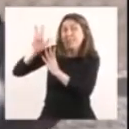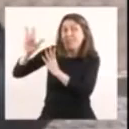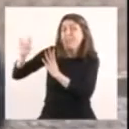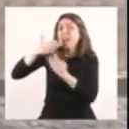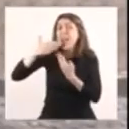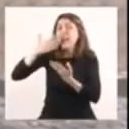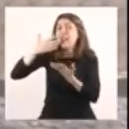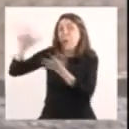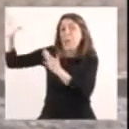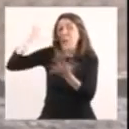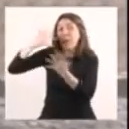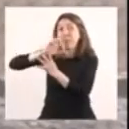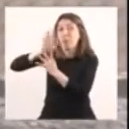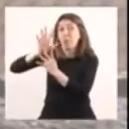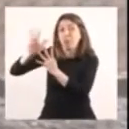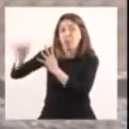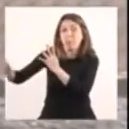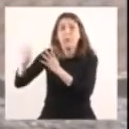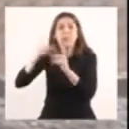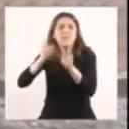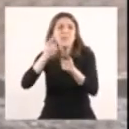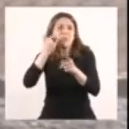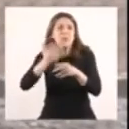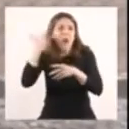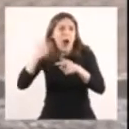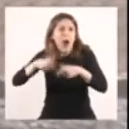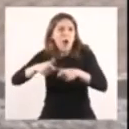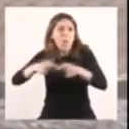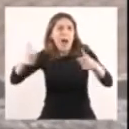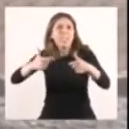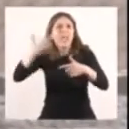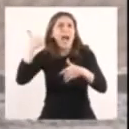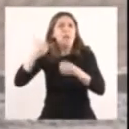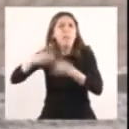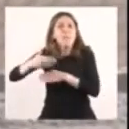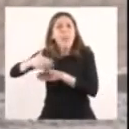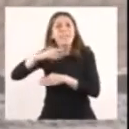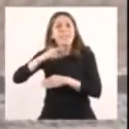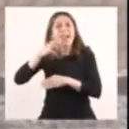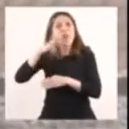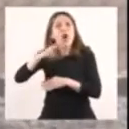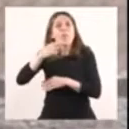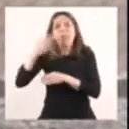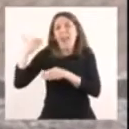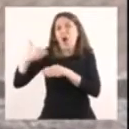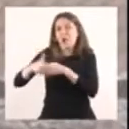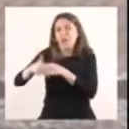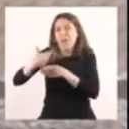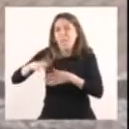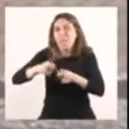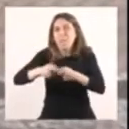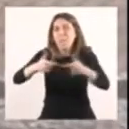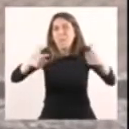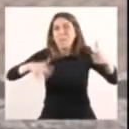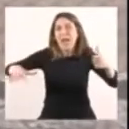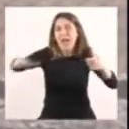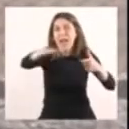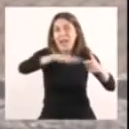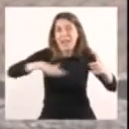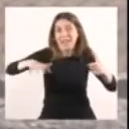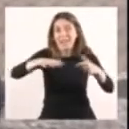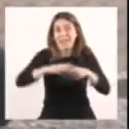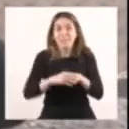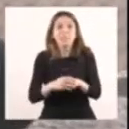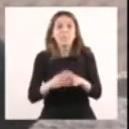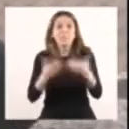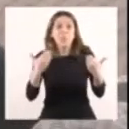creciendo, que empezó allá por el año 2011 y que sigue creciendo en el día de hoy y que le permite